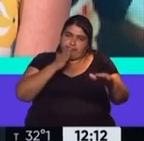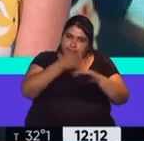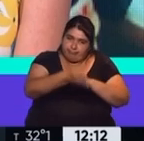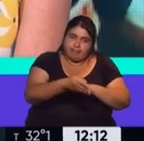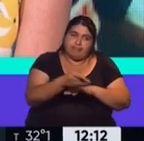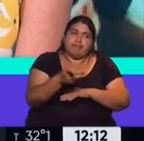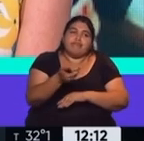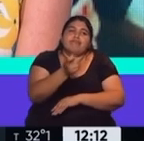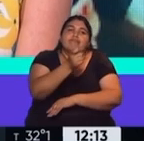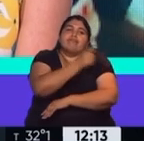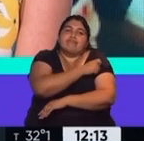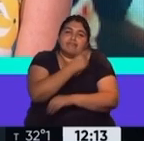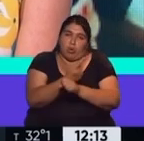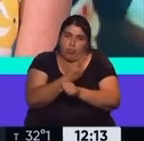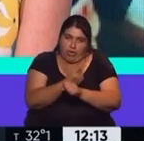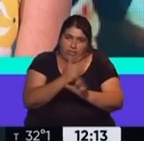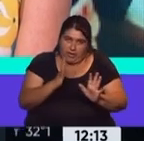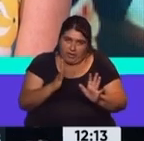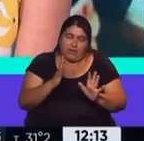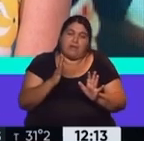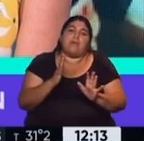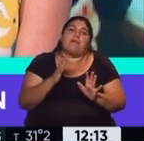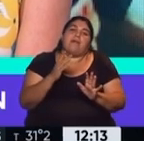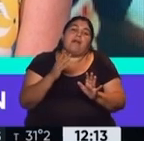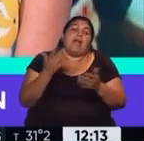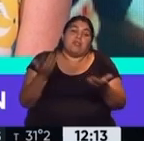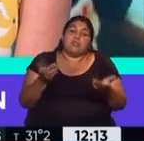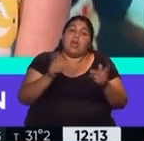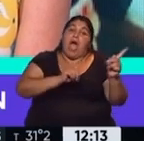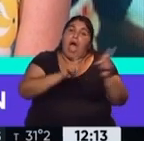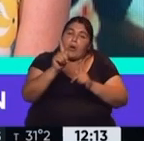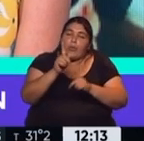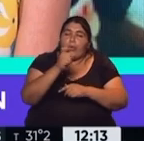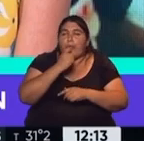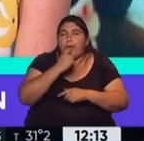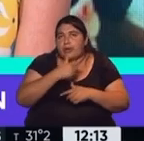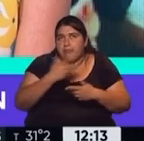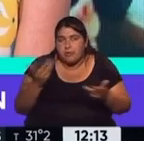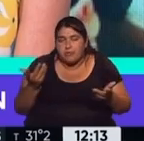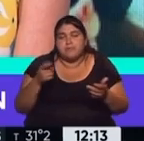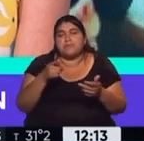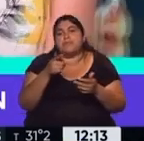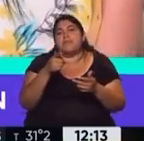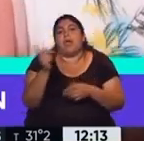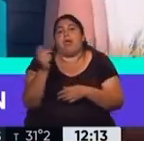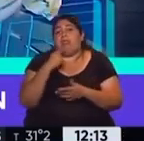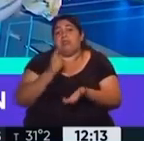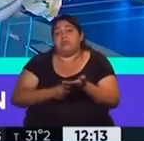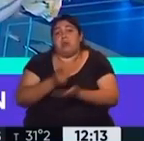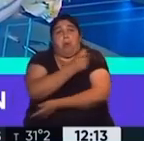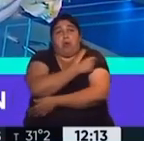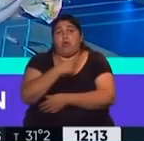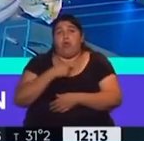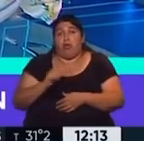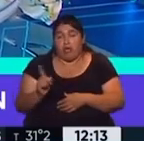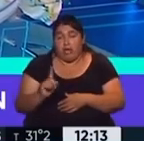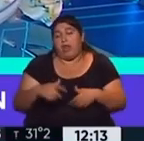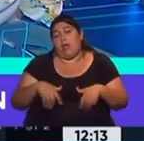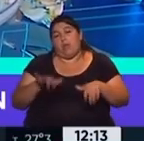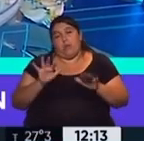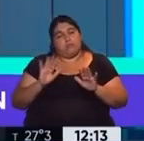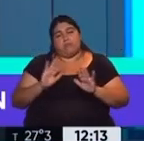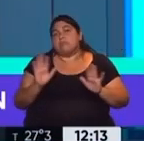vacune la otra excepción es que hay alumnos que por distintas cuestiones no siguieron vacunarse pero con la decisión que